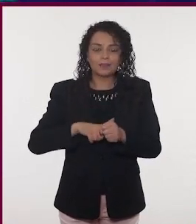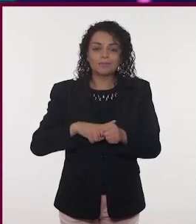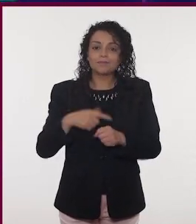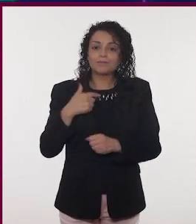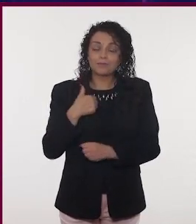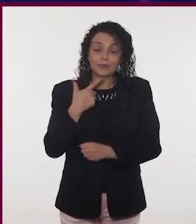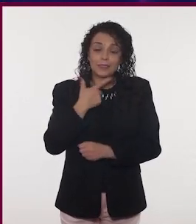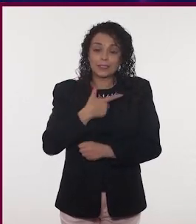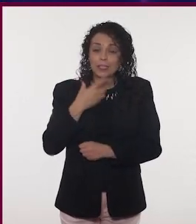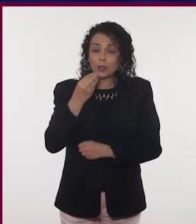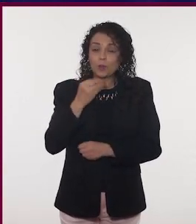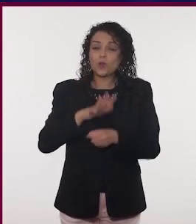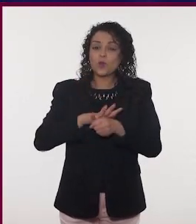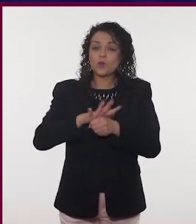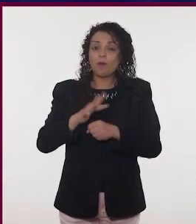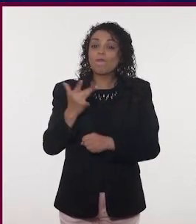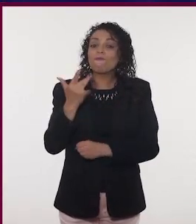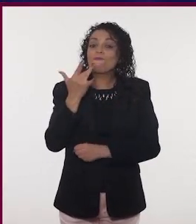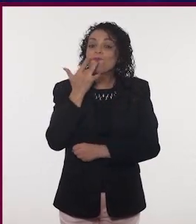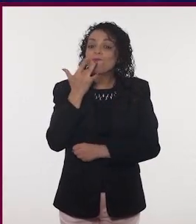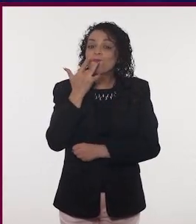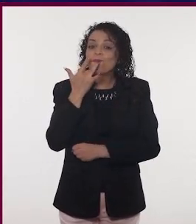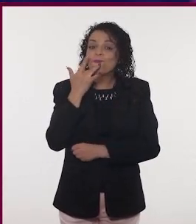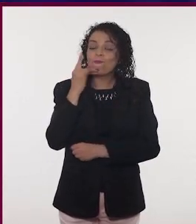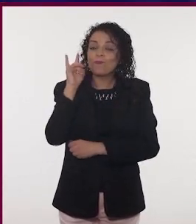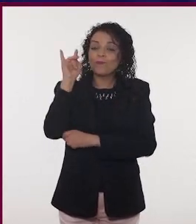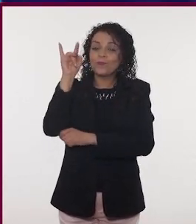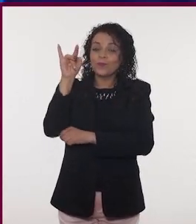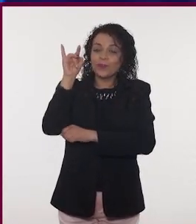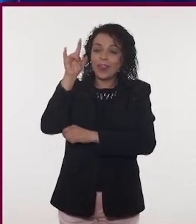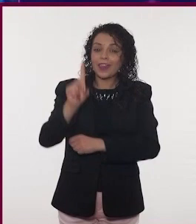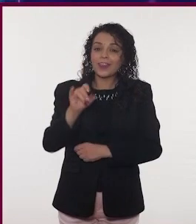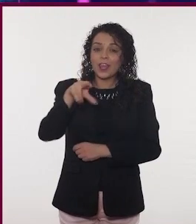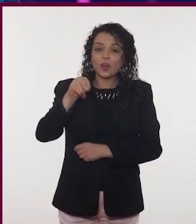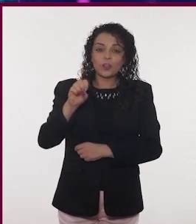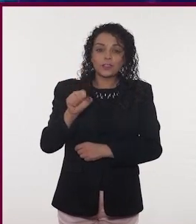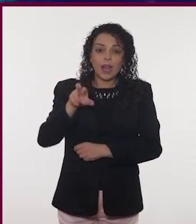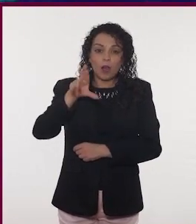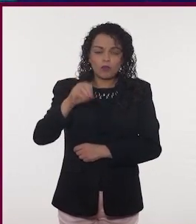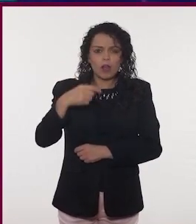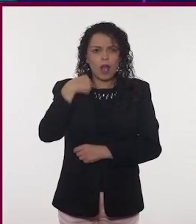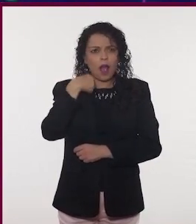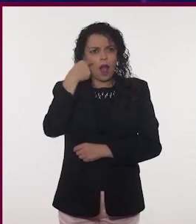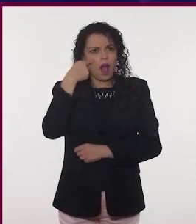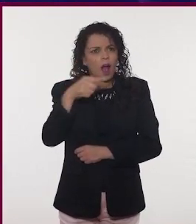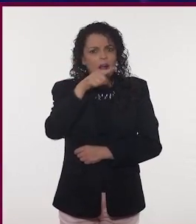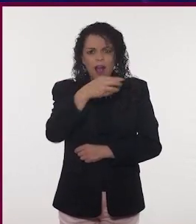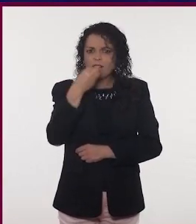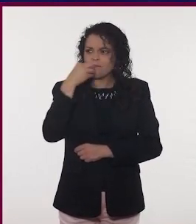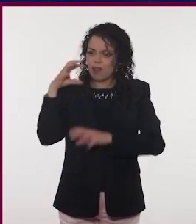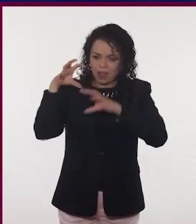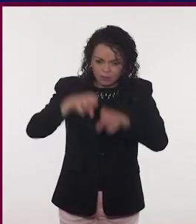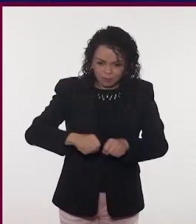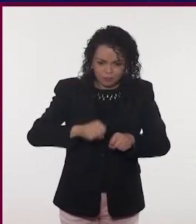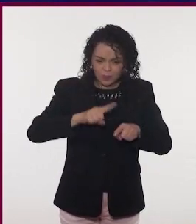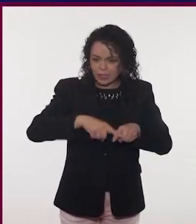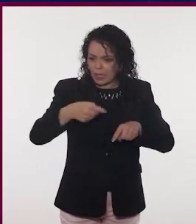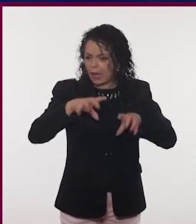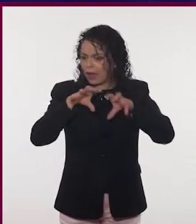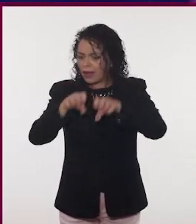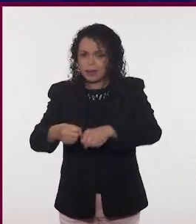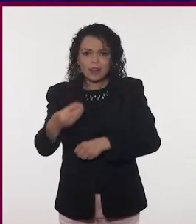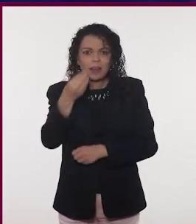los dinosaurios. Me di cuenta que había unos dinosaurios que se comían a otros dinosaurios, que cazaban otros dinosaurios.